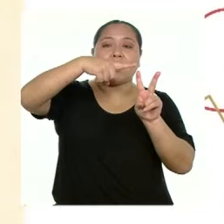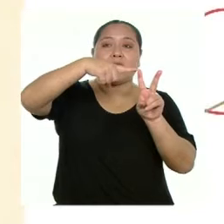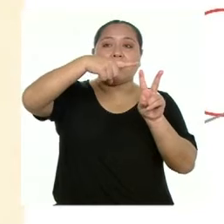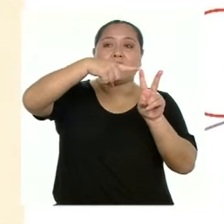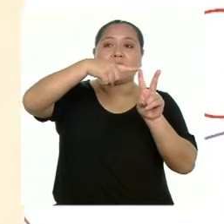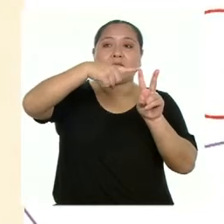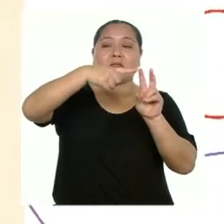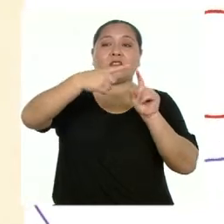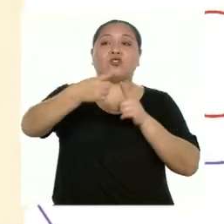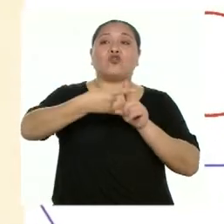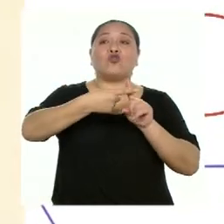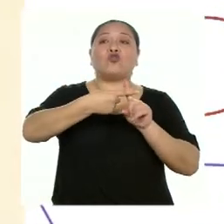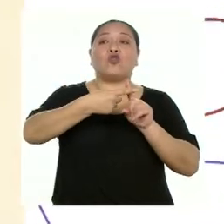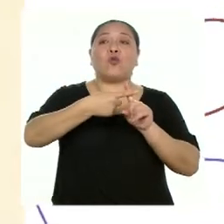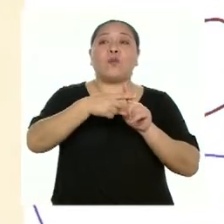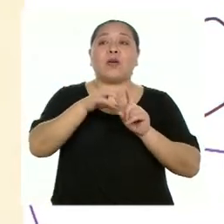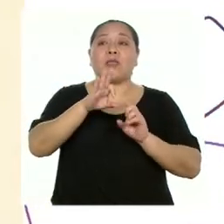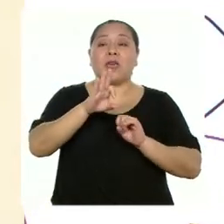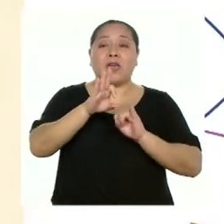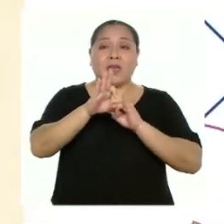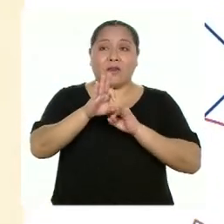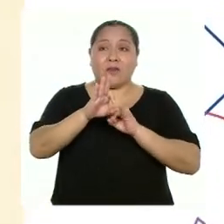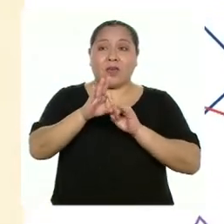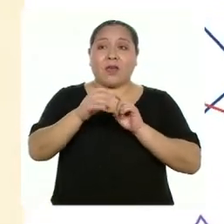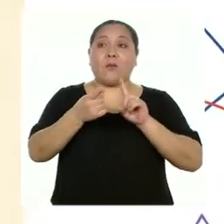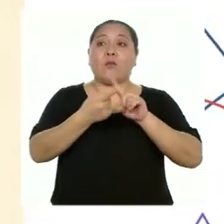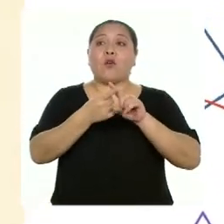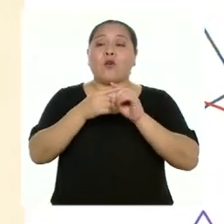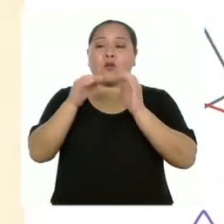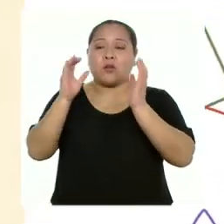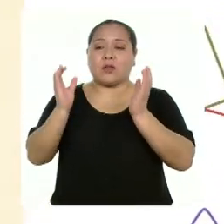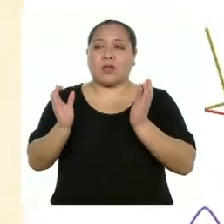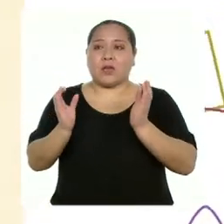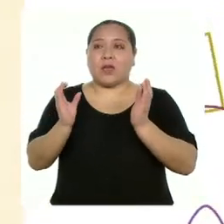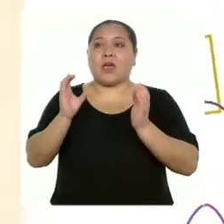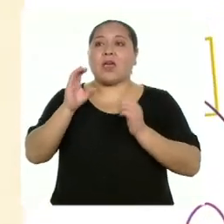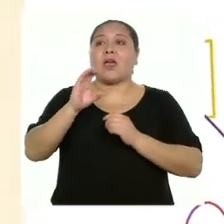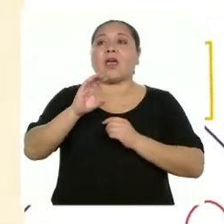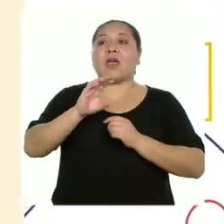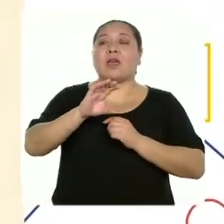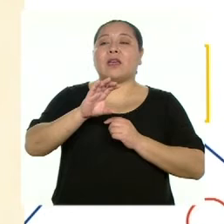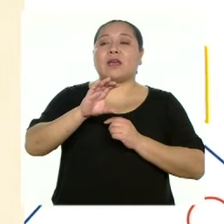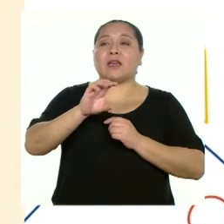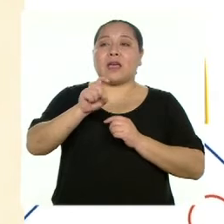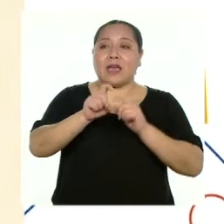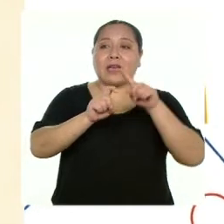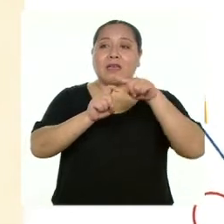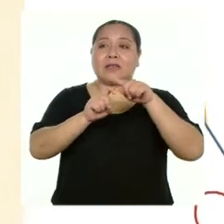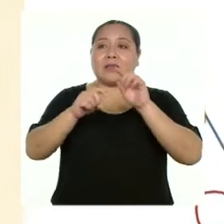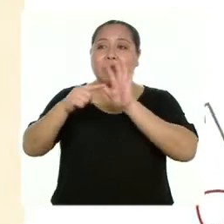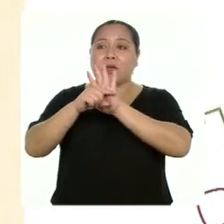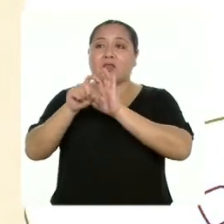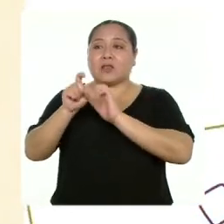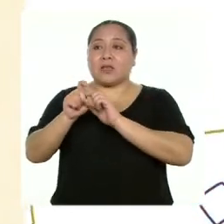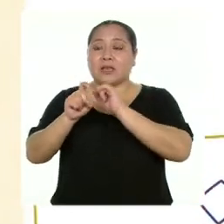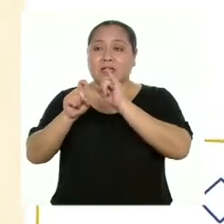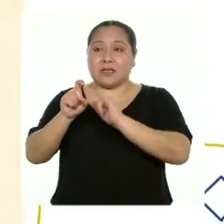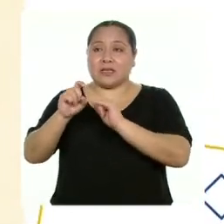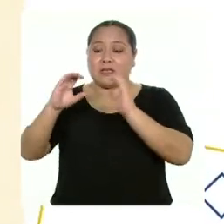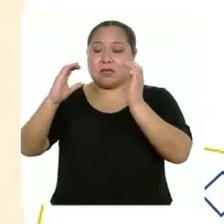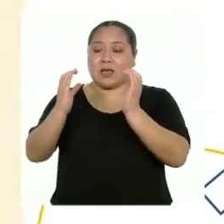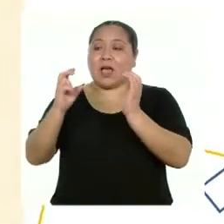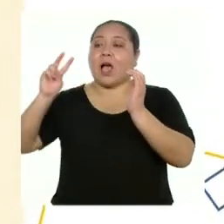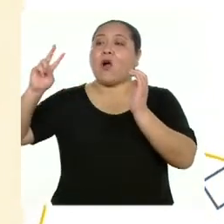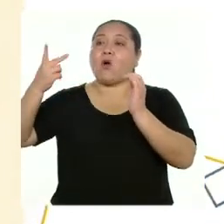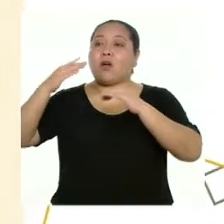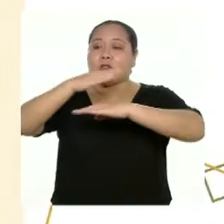del producto de la frecuencia absoluta por el cuadrado de la diferencia entre la media y la marca de clase de cada intervalo entre la cantidad